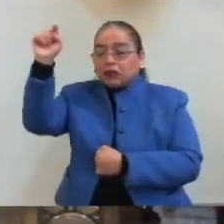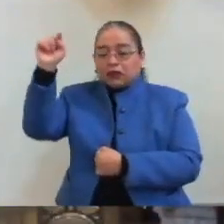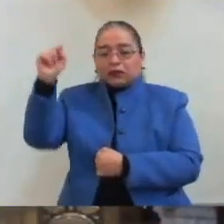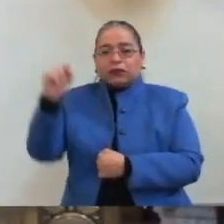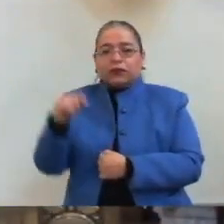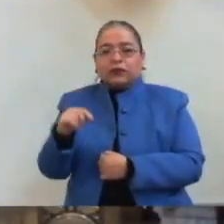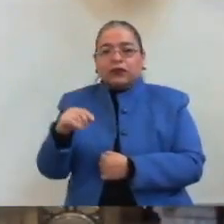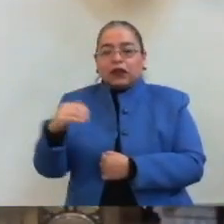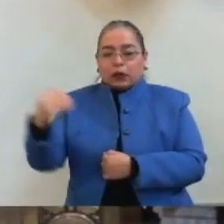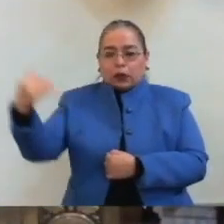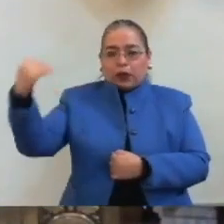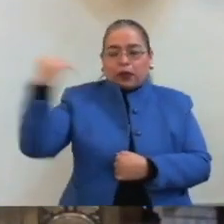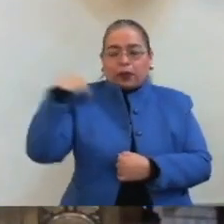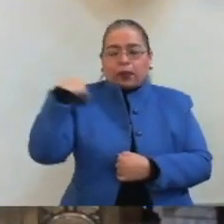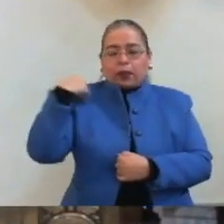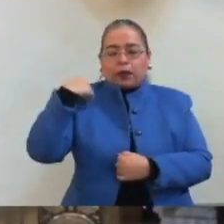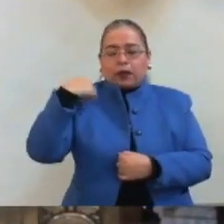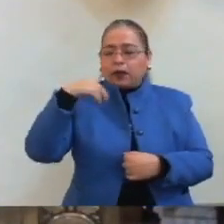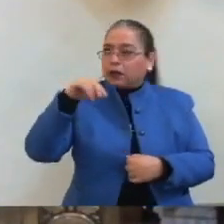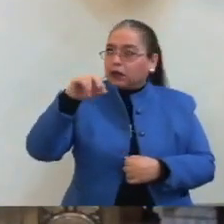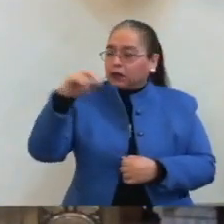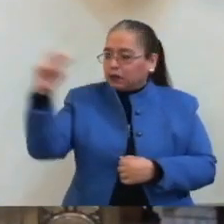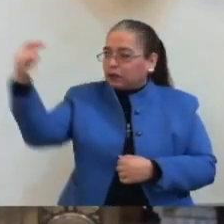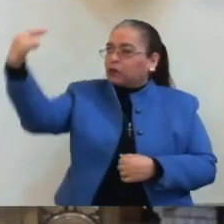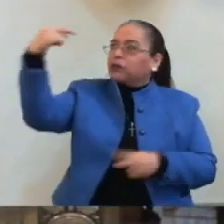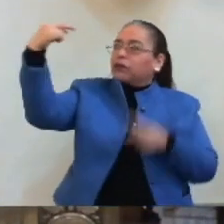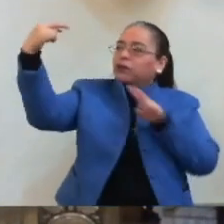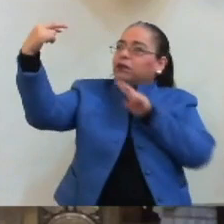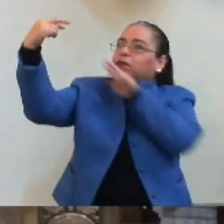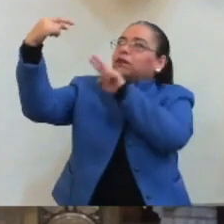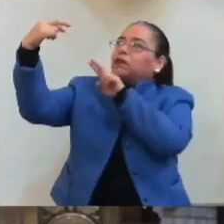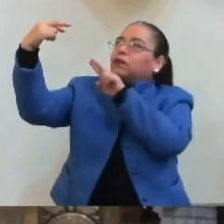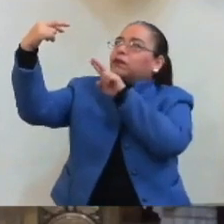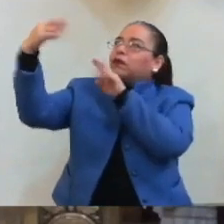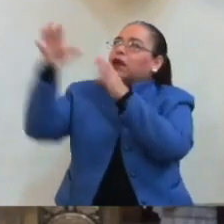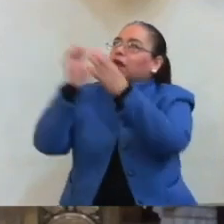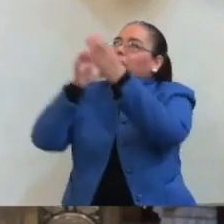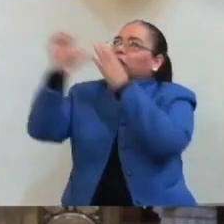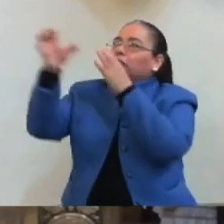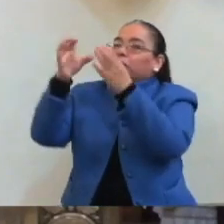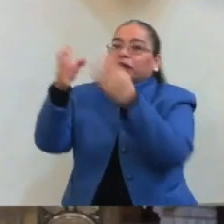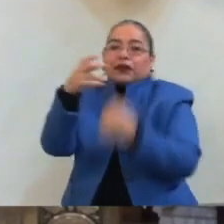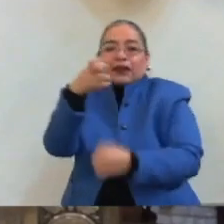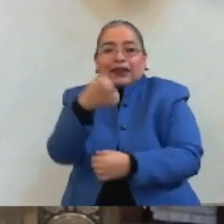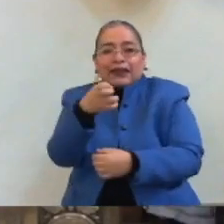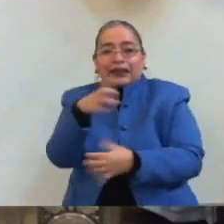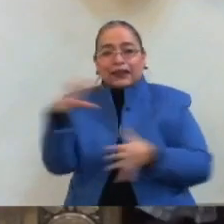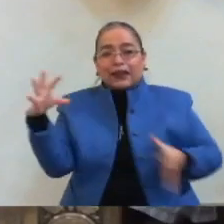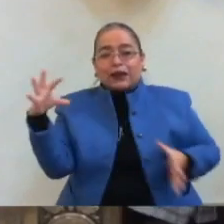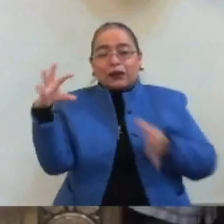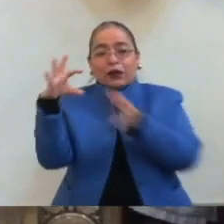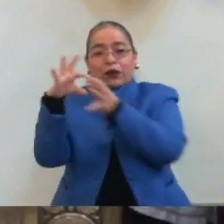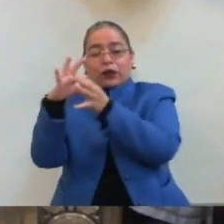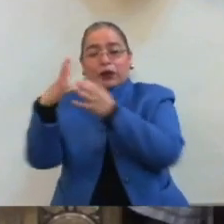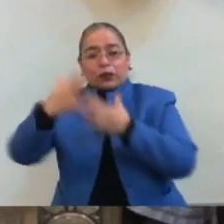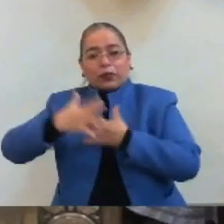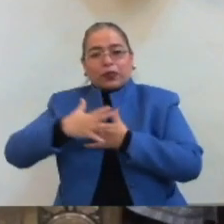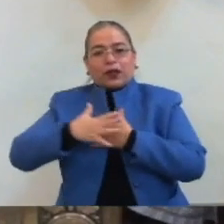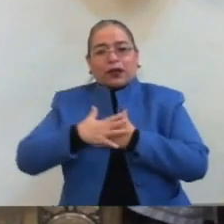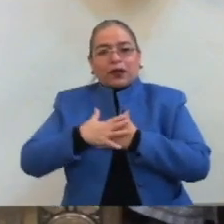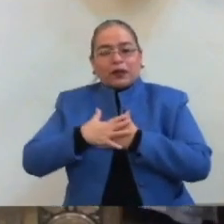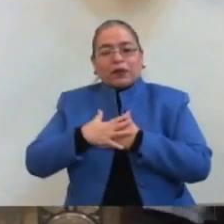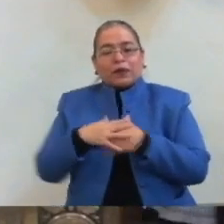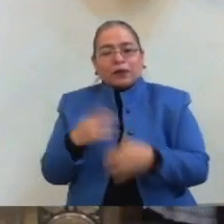voltea y mírame allí comienza todo allí te das